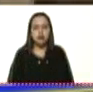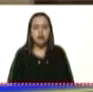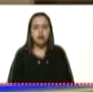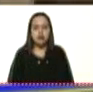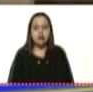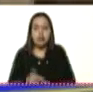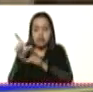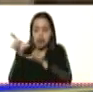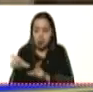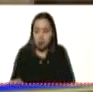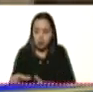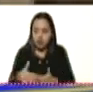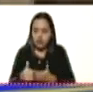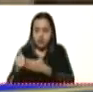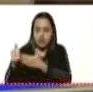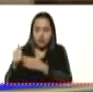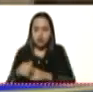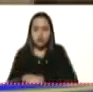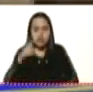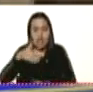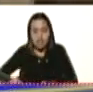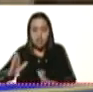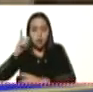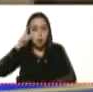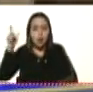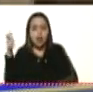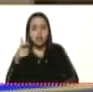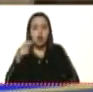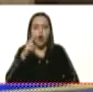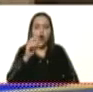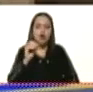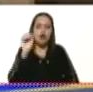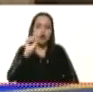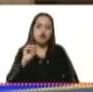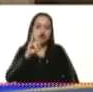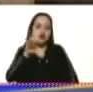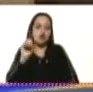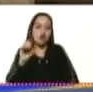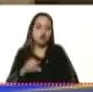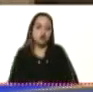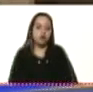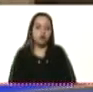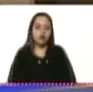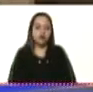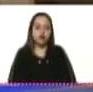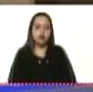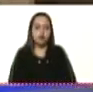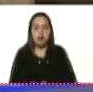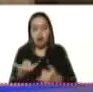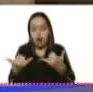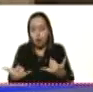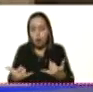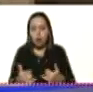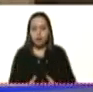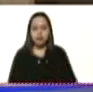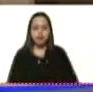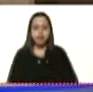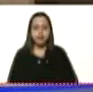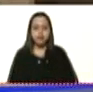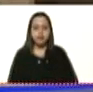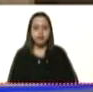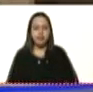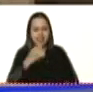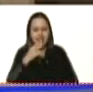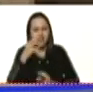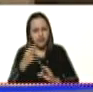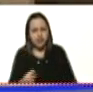este gran libertador guariqueño de nuestra amada patria Venezuela. Ahora, si bien es cierto